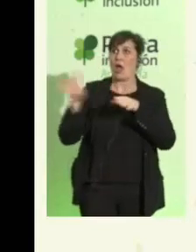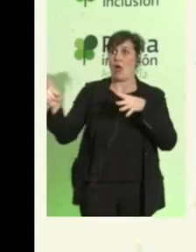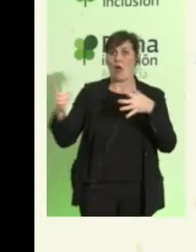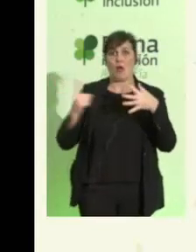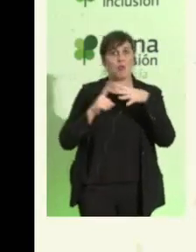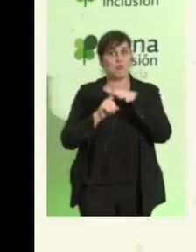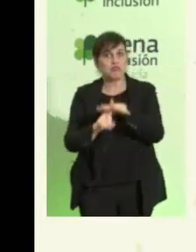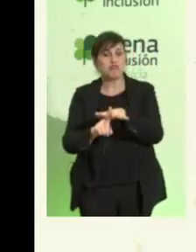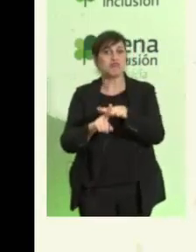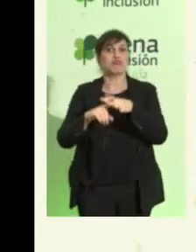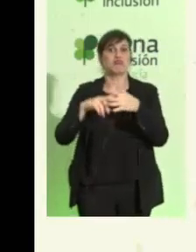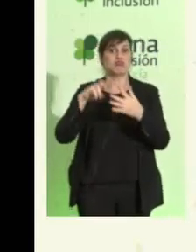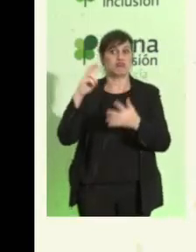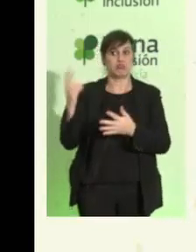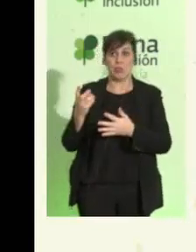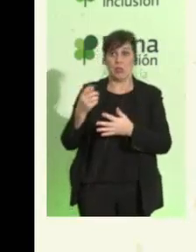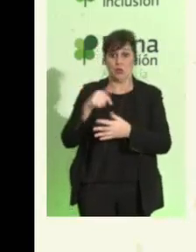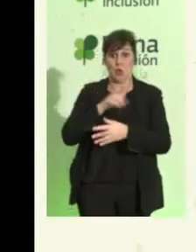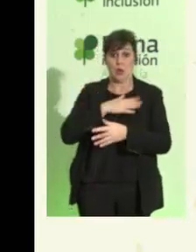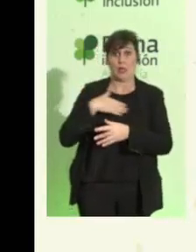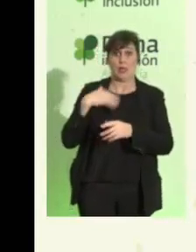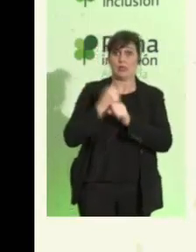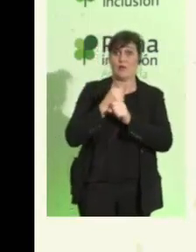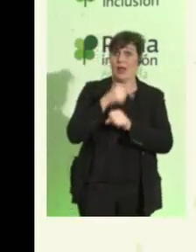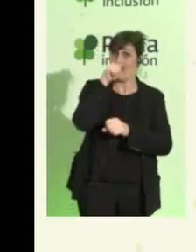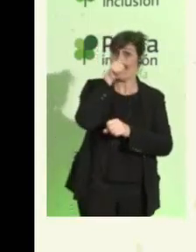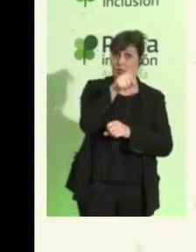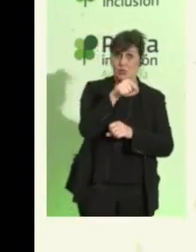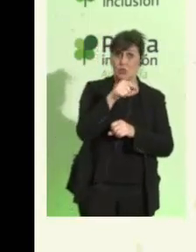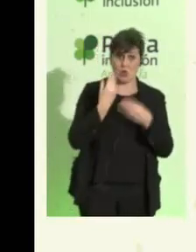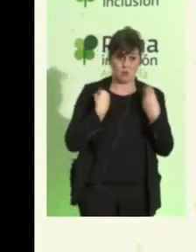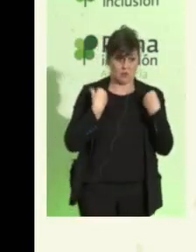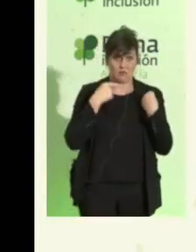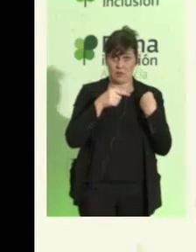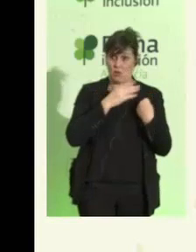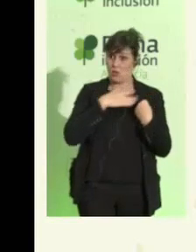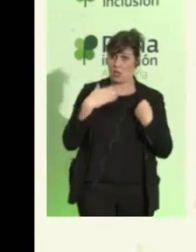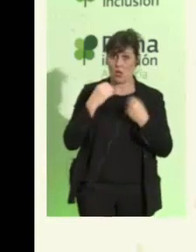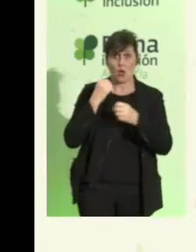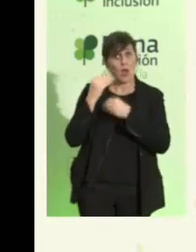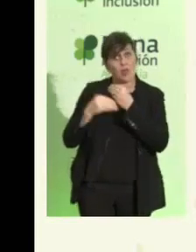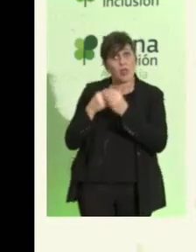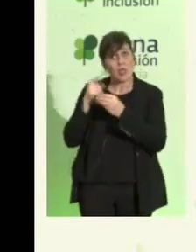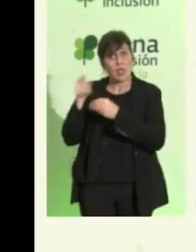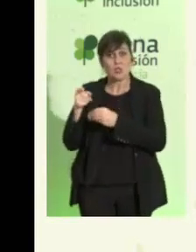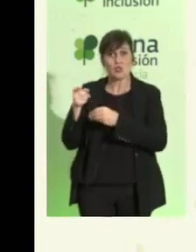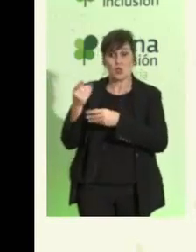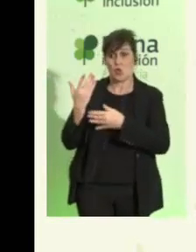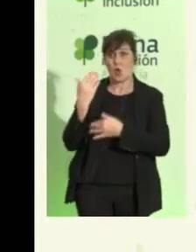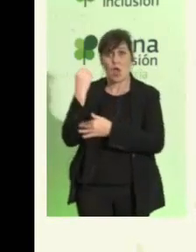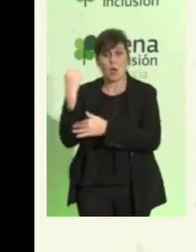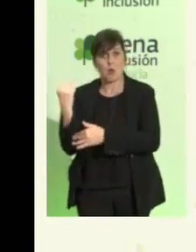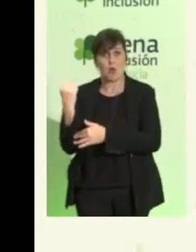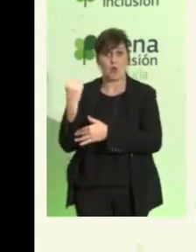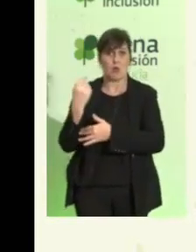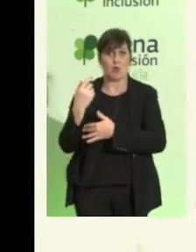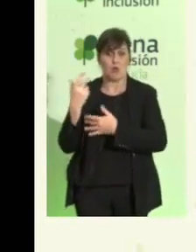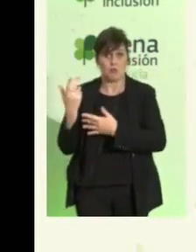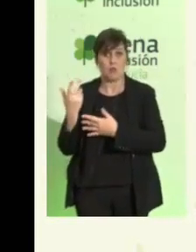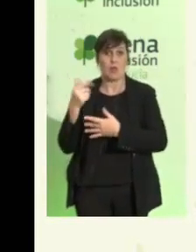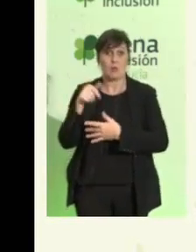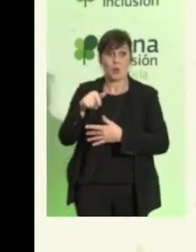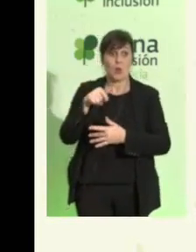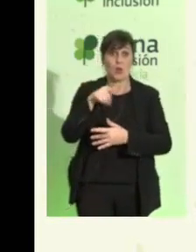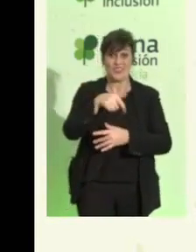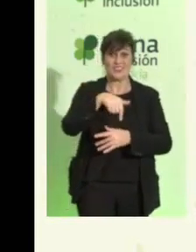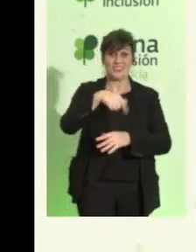quería pasar, a eso quería dedicar mi vida, en eso quería trabajar en mi vida. Y en aquella tarde a lo que me tuve que enfrentar